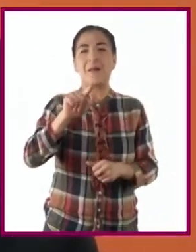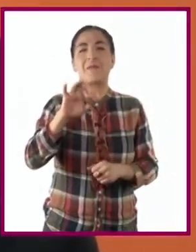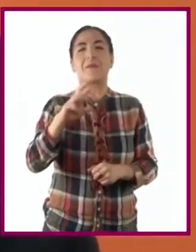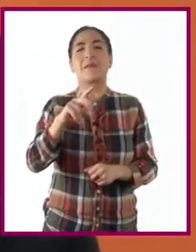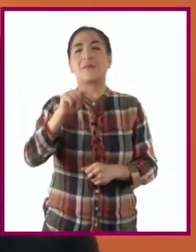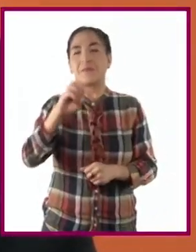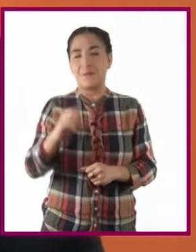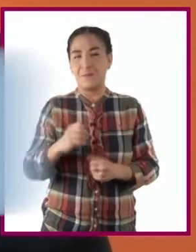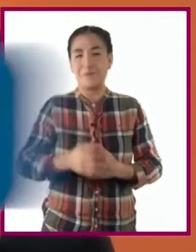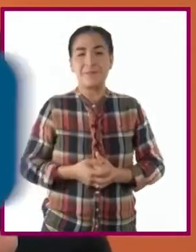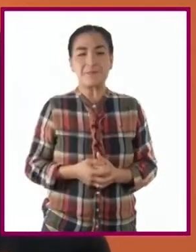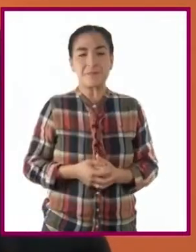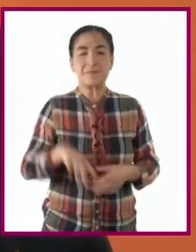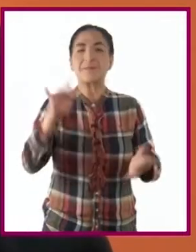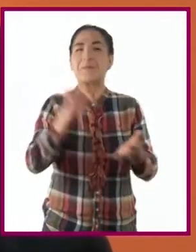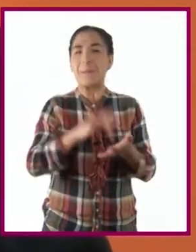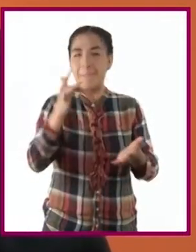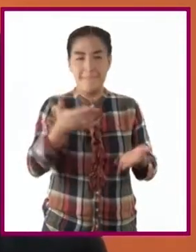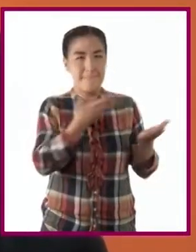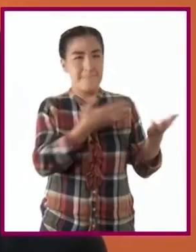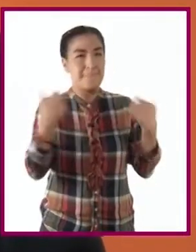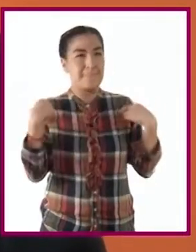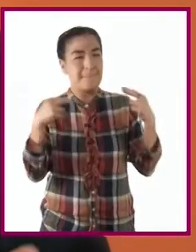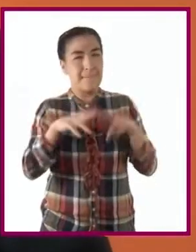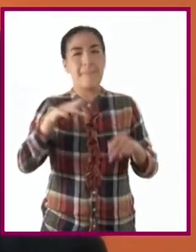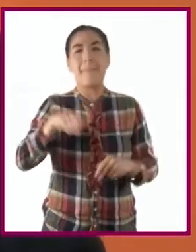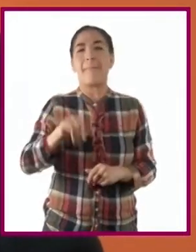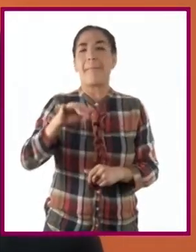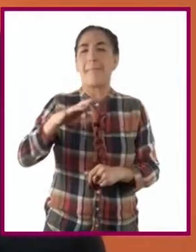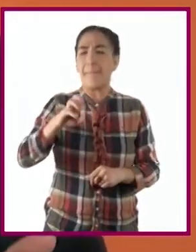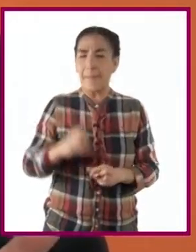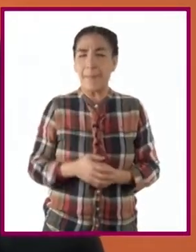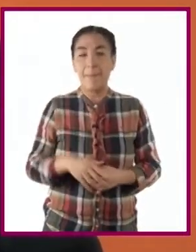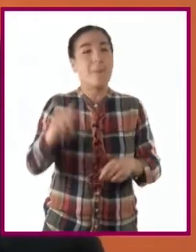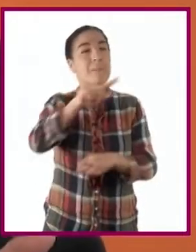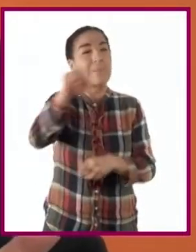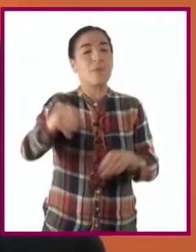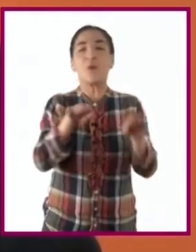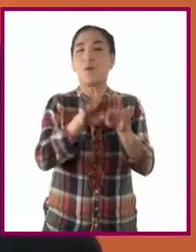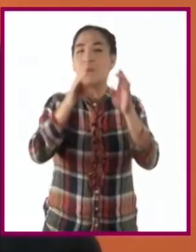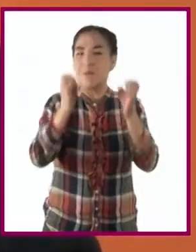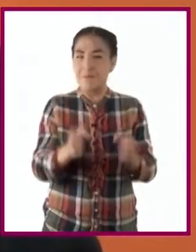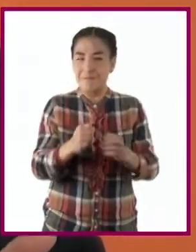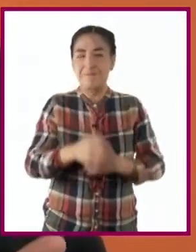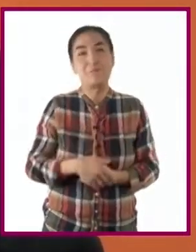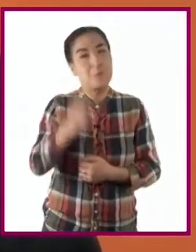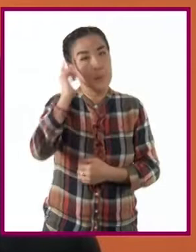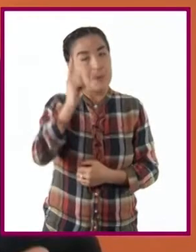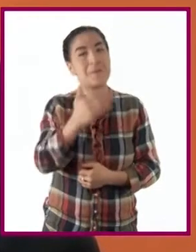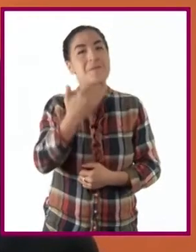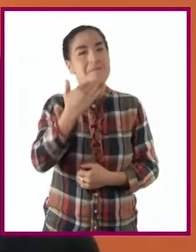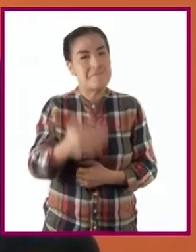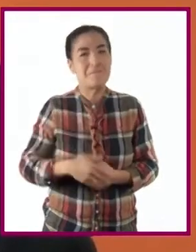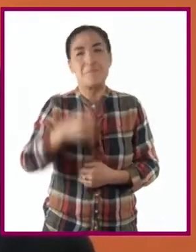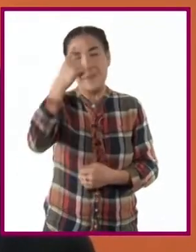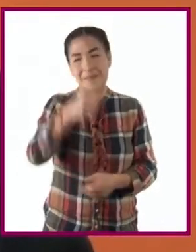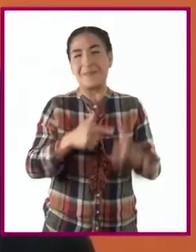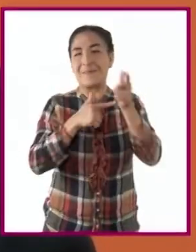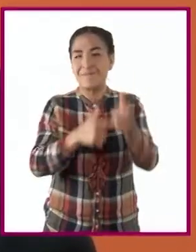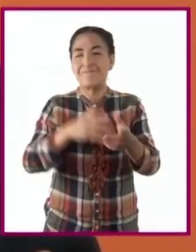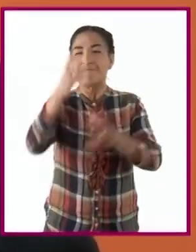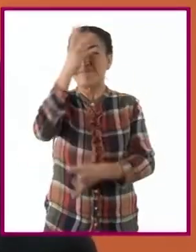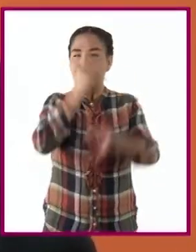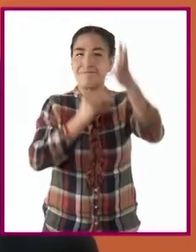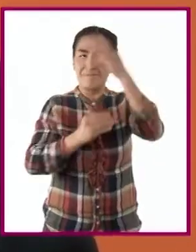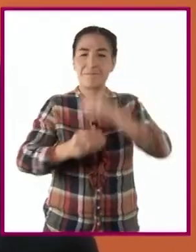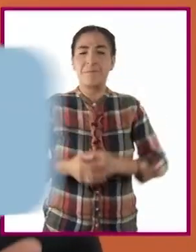Álvarez. Gracias, profesor Mario. ¿Cómo están? Deseo se encuentren bien y con mucho ánimo de seguir aprendiendo.